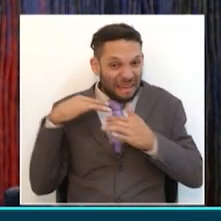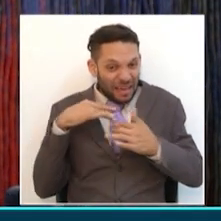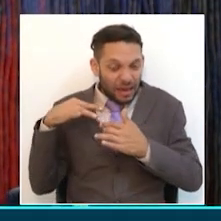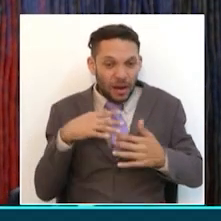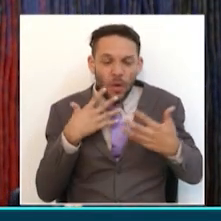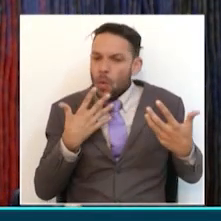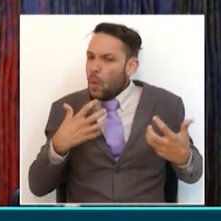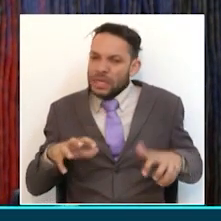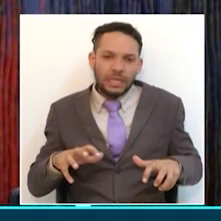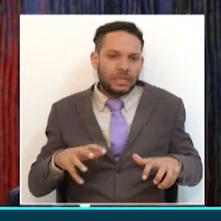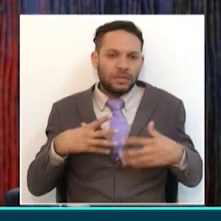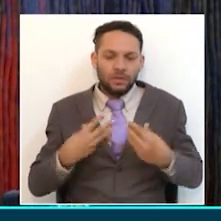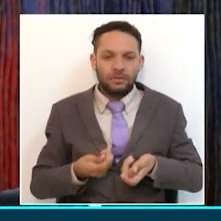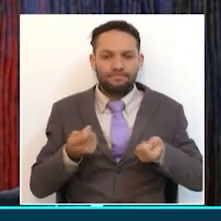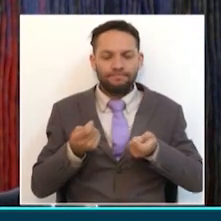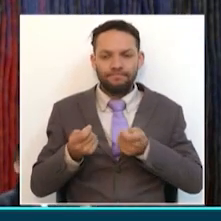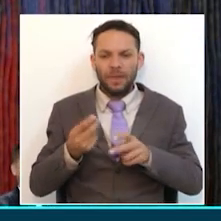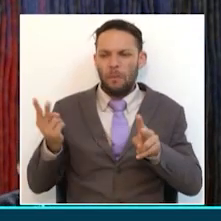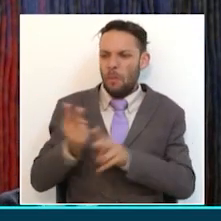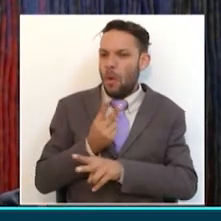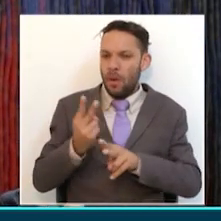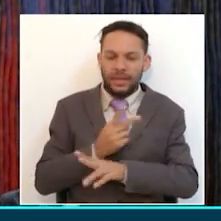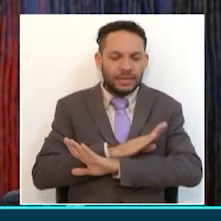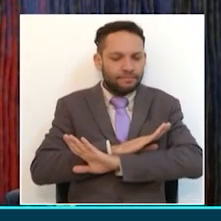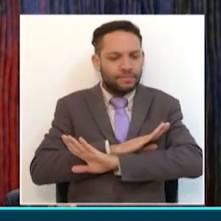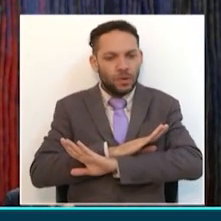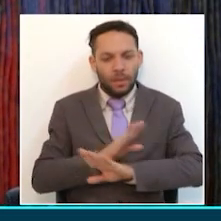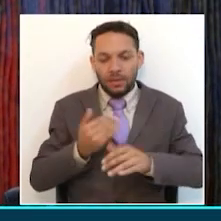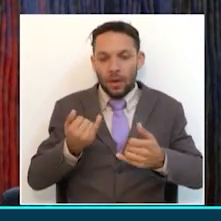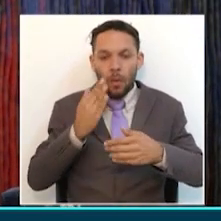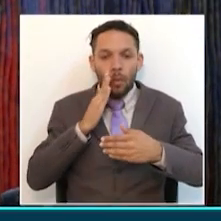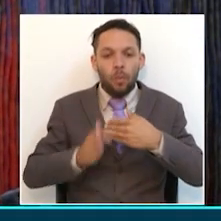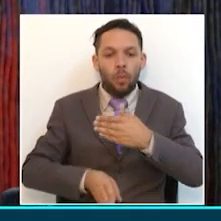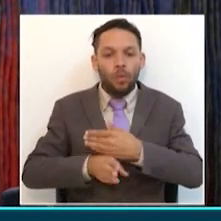algunos nos devuelvan a viejas confrontaciones que ya no tienen ningún sentido.